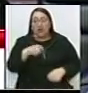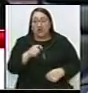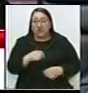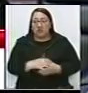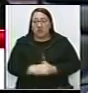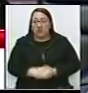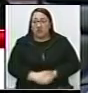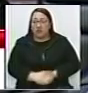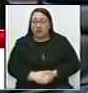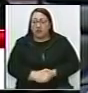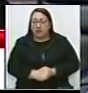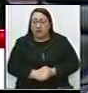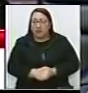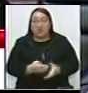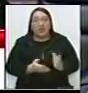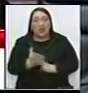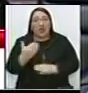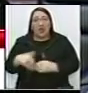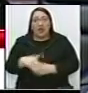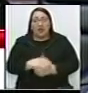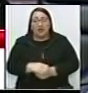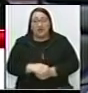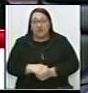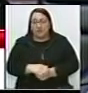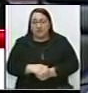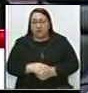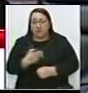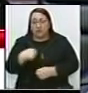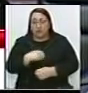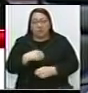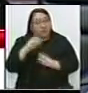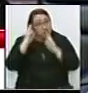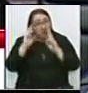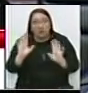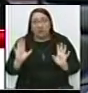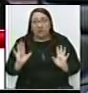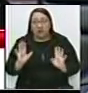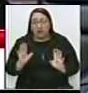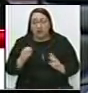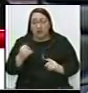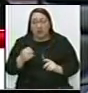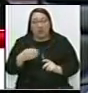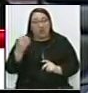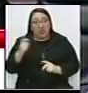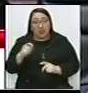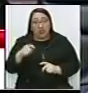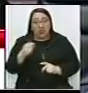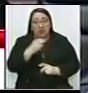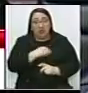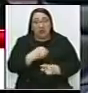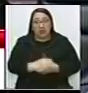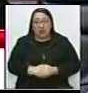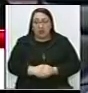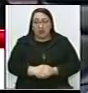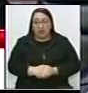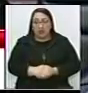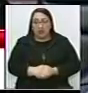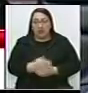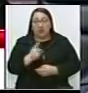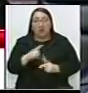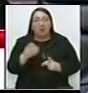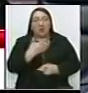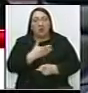necesidad de salir a las calles. Y nosotros respetamos, es la necesidad del Ejecutivo. Pero, presidente,